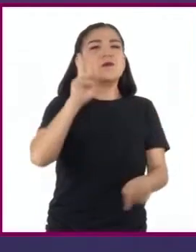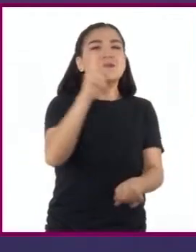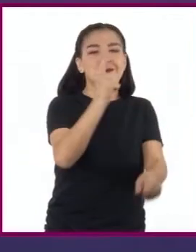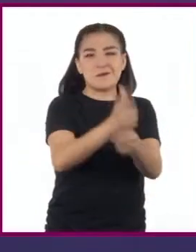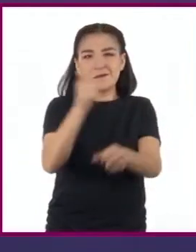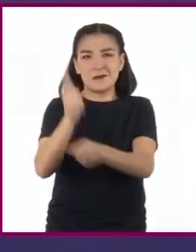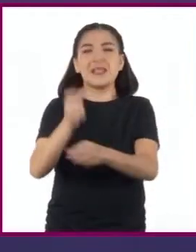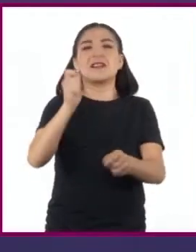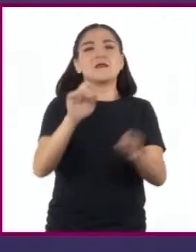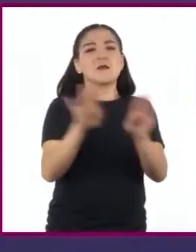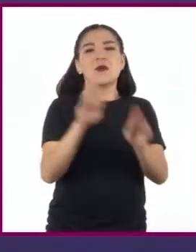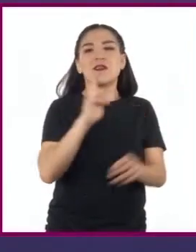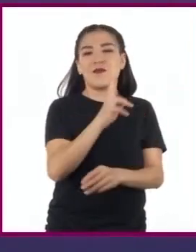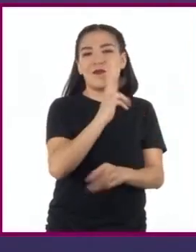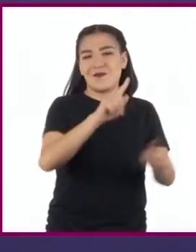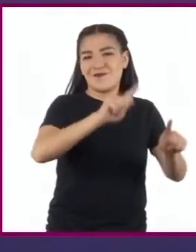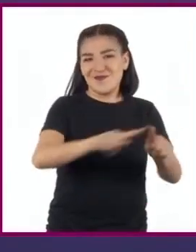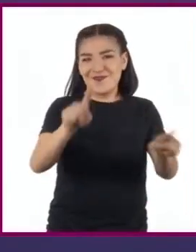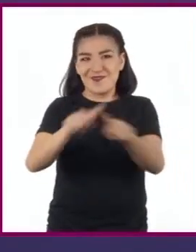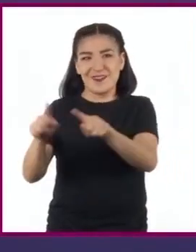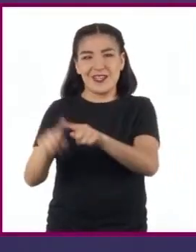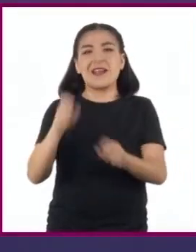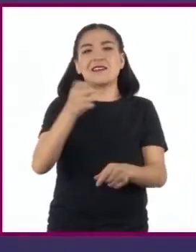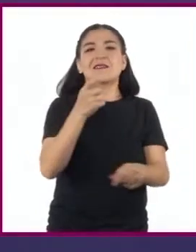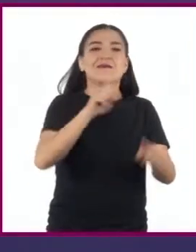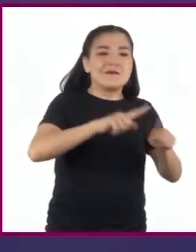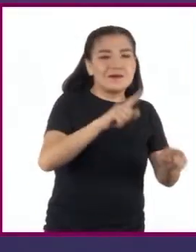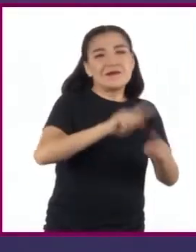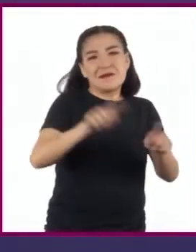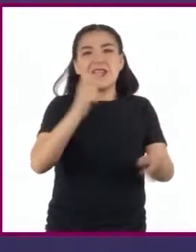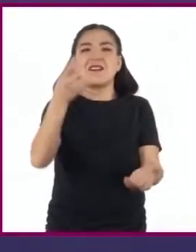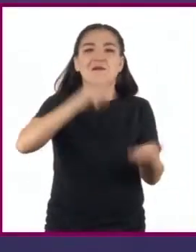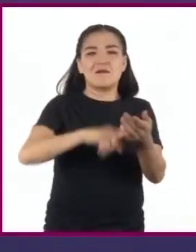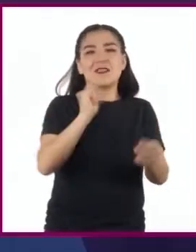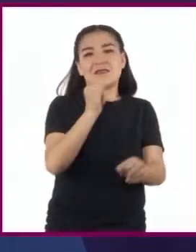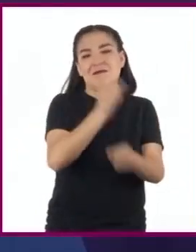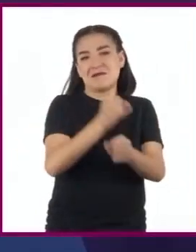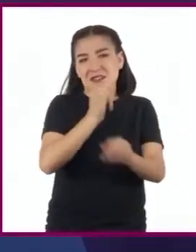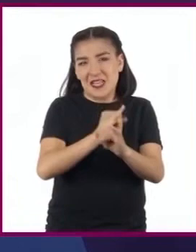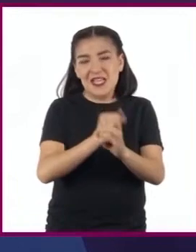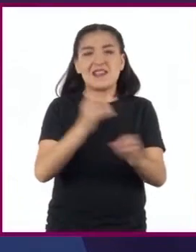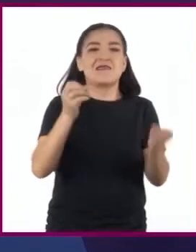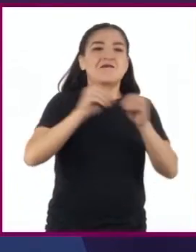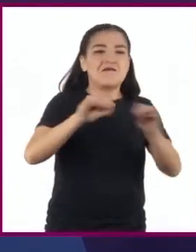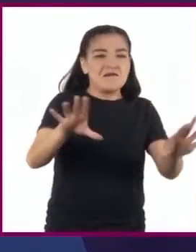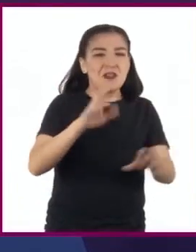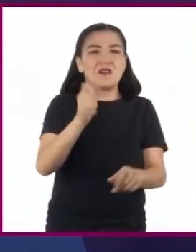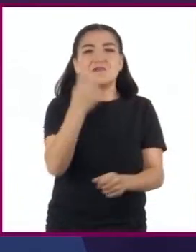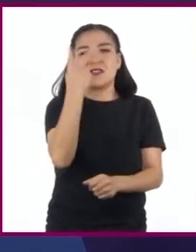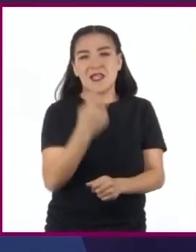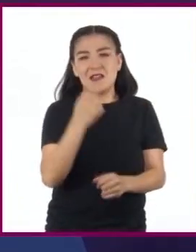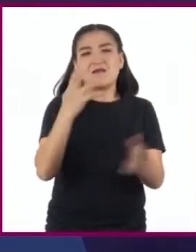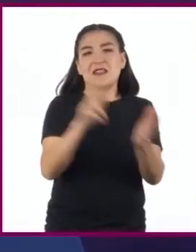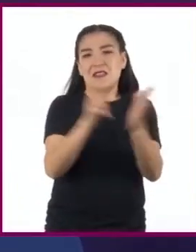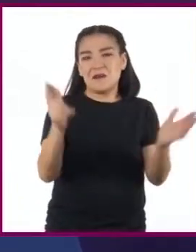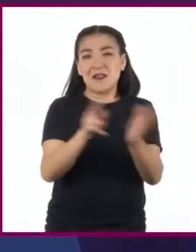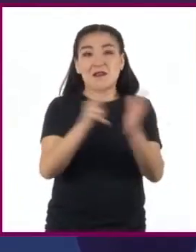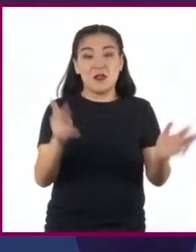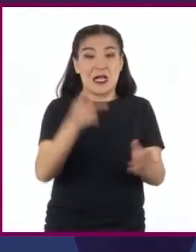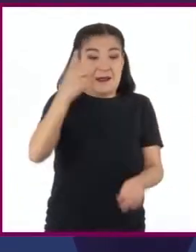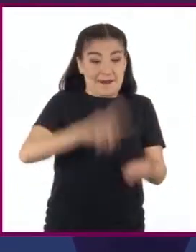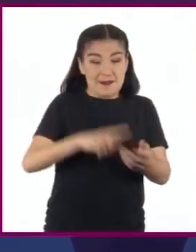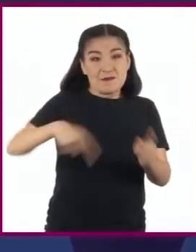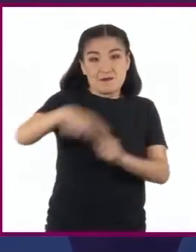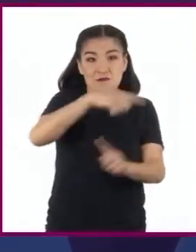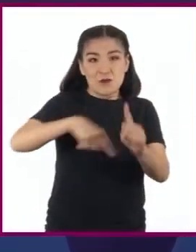datos diferentes sobre el tema en las distintas fuentes de consulta. Cuando un hecho nos parece importante dentro de nuestro